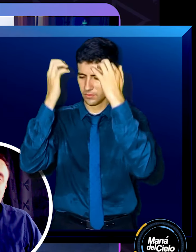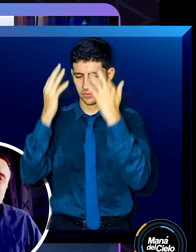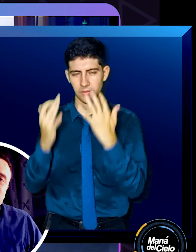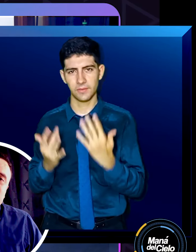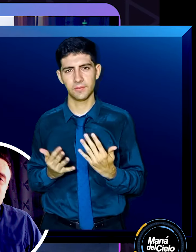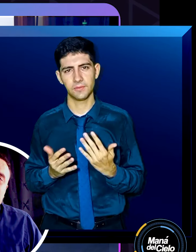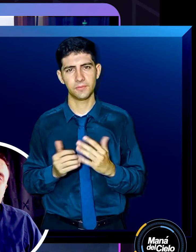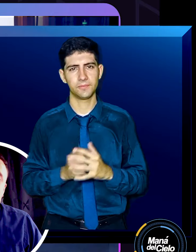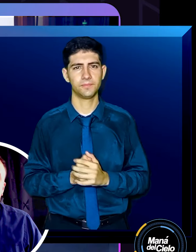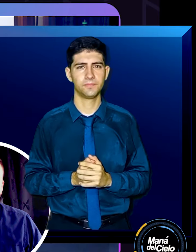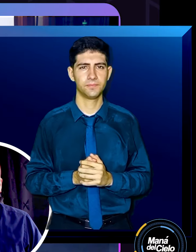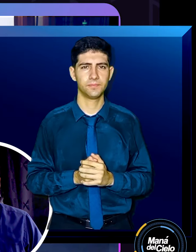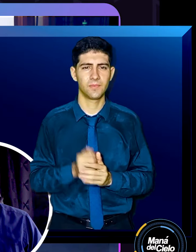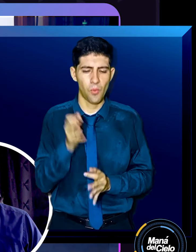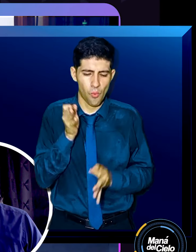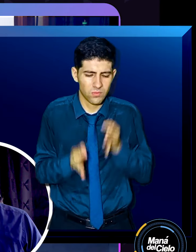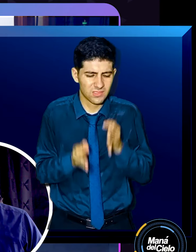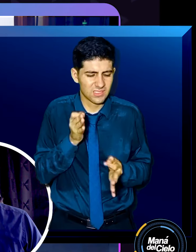el Espíritu Santo.